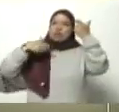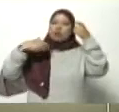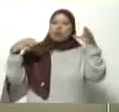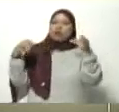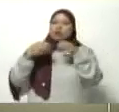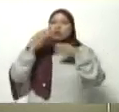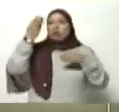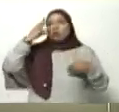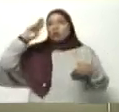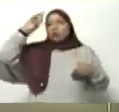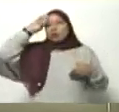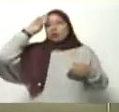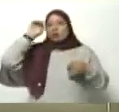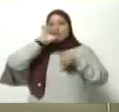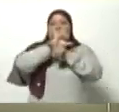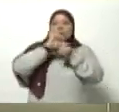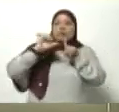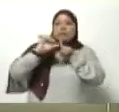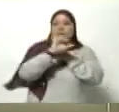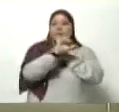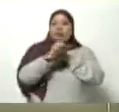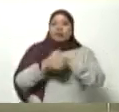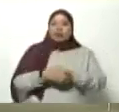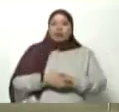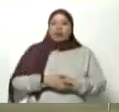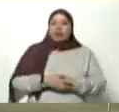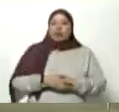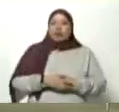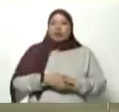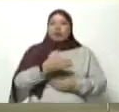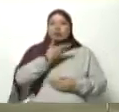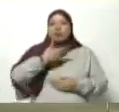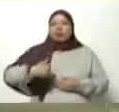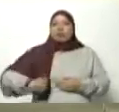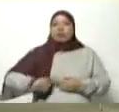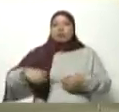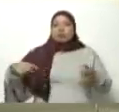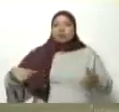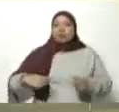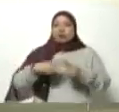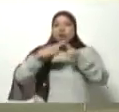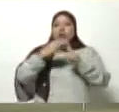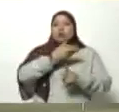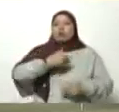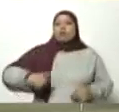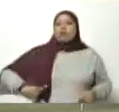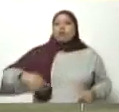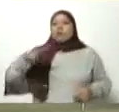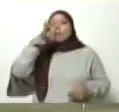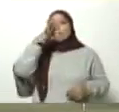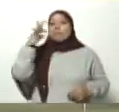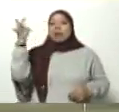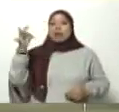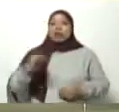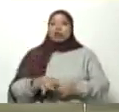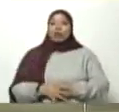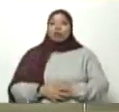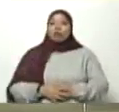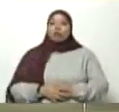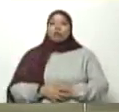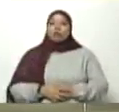Castro con el medio ambiente? El dignatario se reunió con Emmanuel Macron. ¿Cómo evalúa